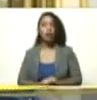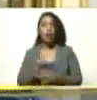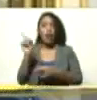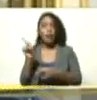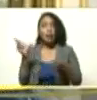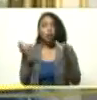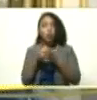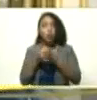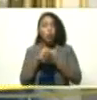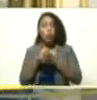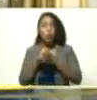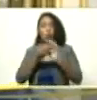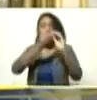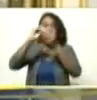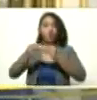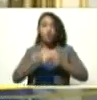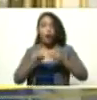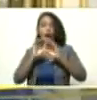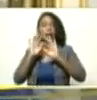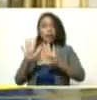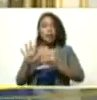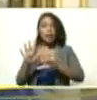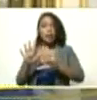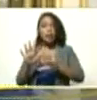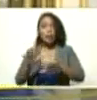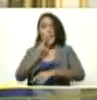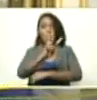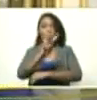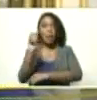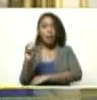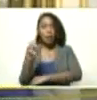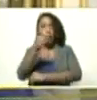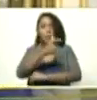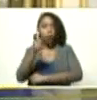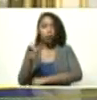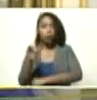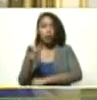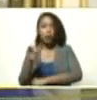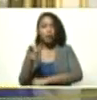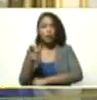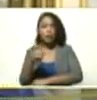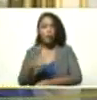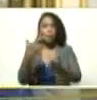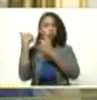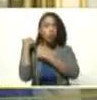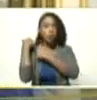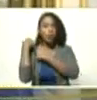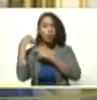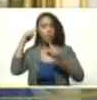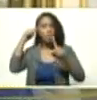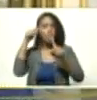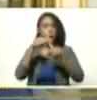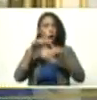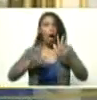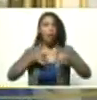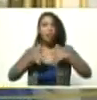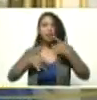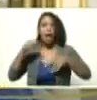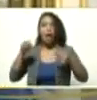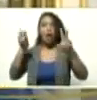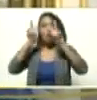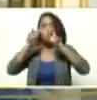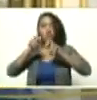formada por 20 compatriotas eminentes dedicados a la actividad